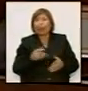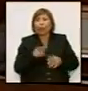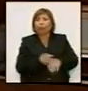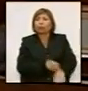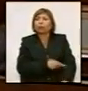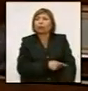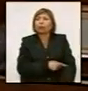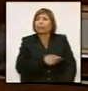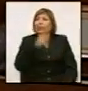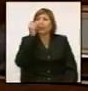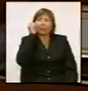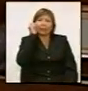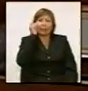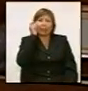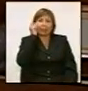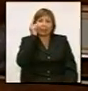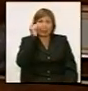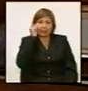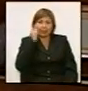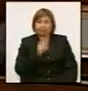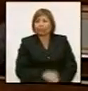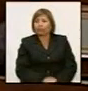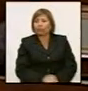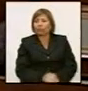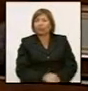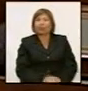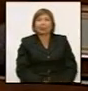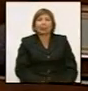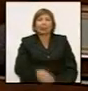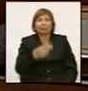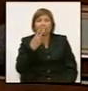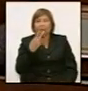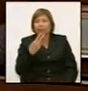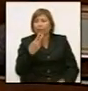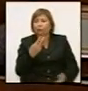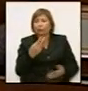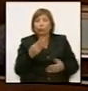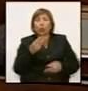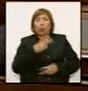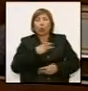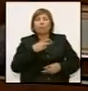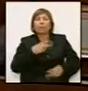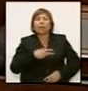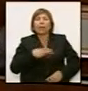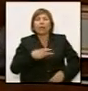del entendimiento, de la docilidad humana,